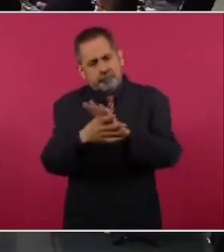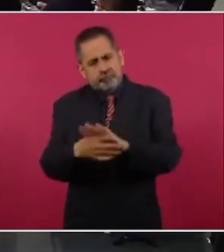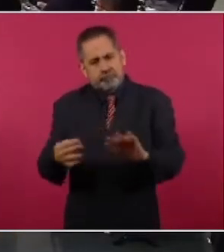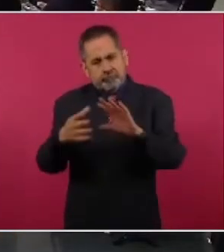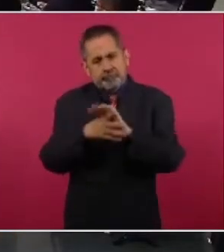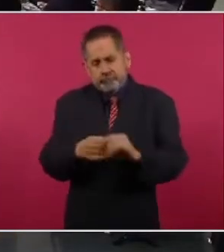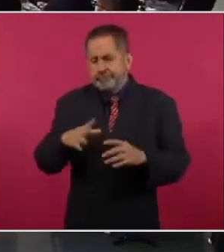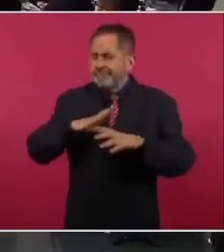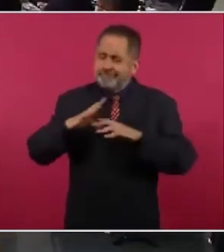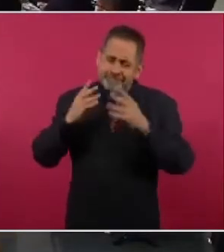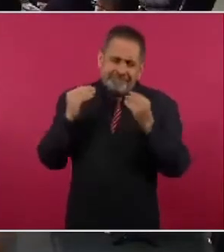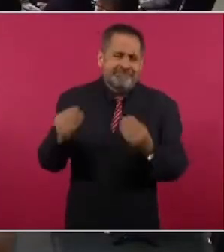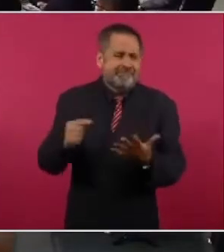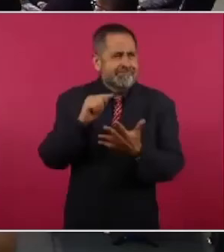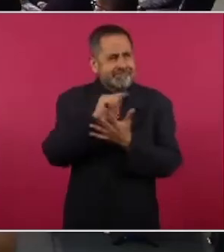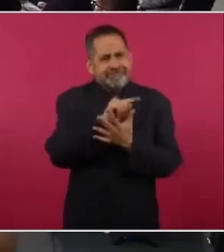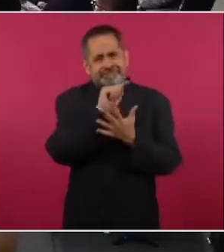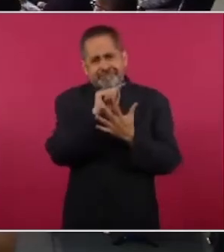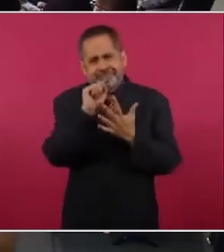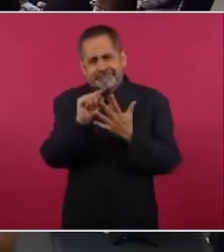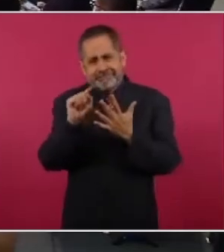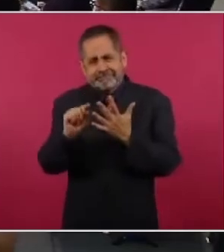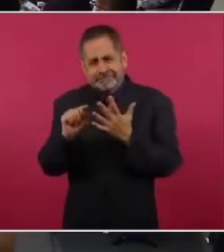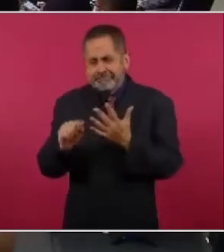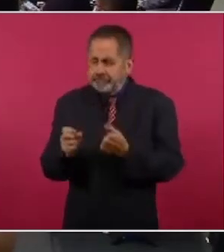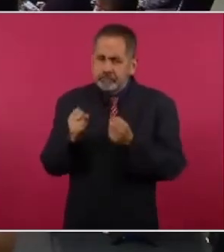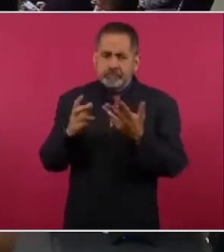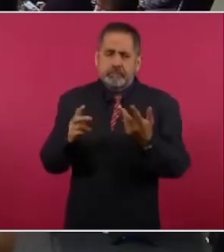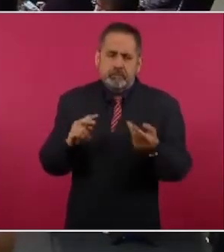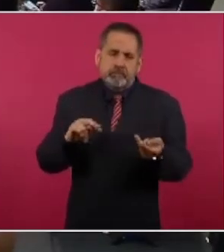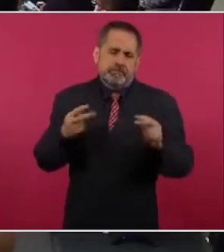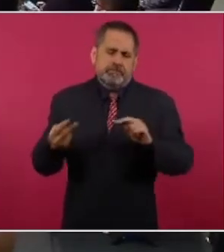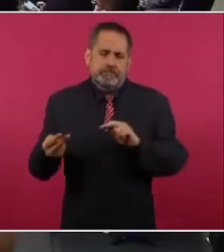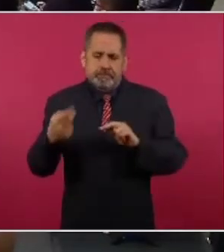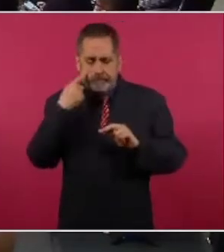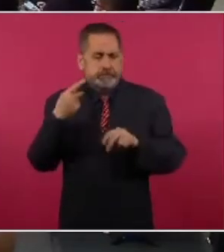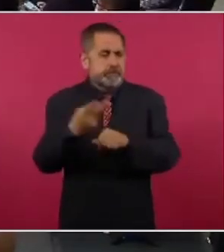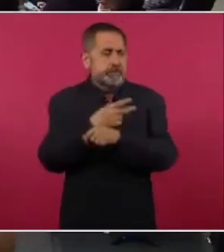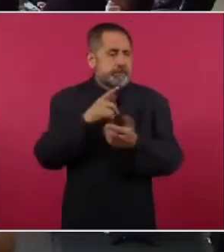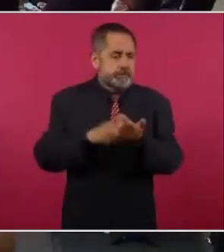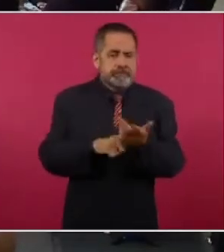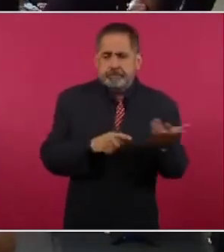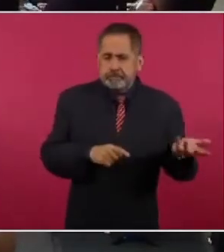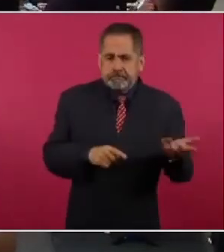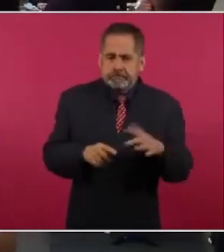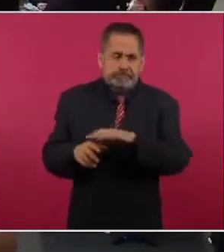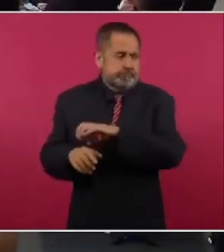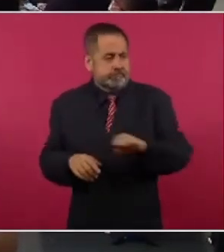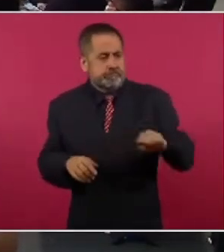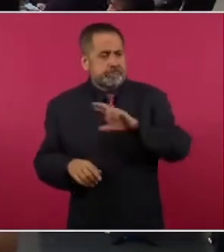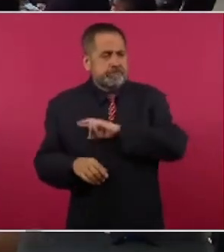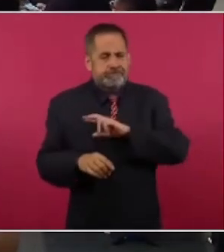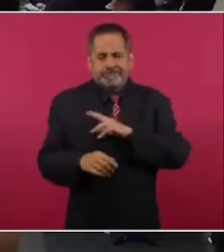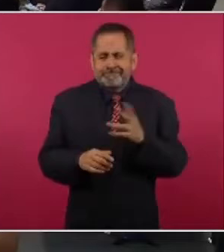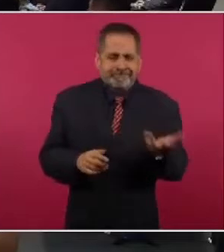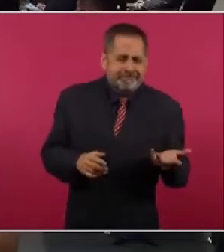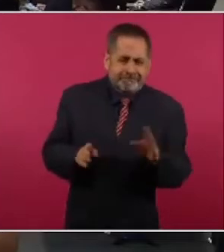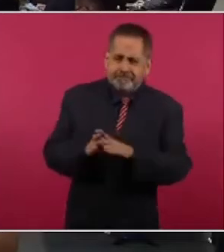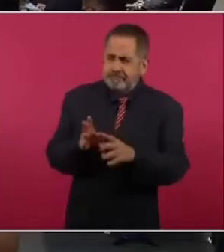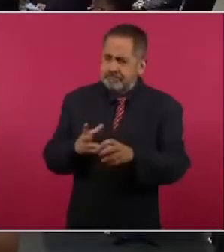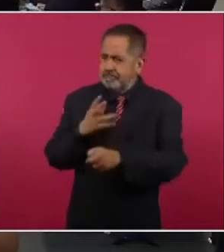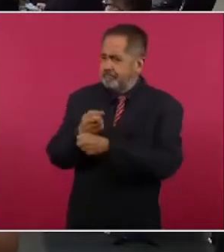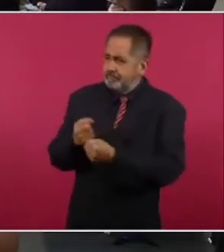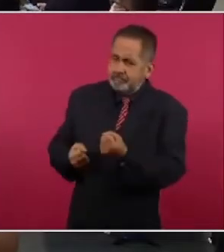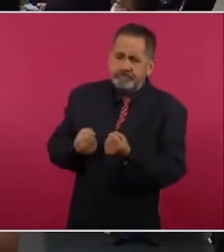estos asuntos y más que tienen la otra cara del conflicto social derivado de la privatización, cómo fortalecer la empresa